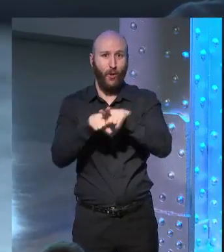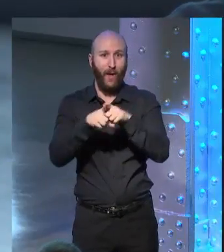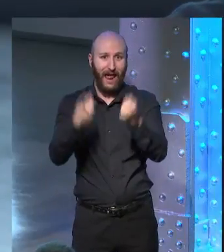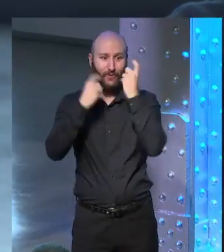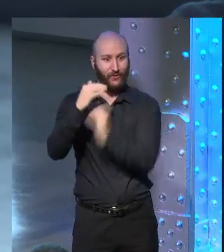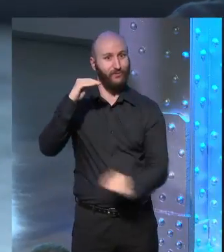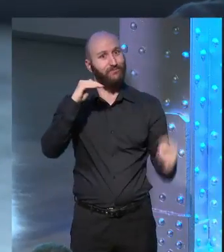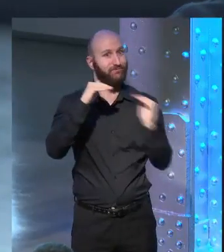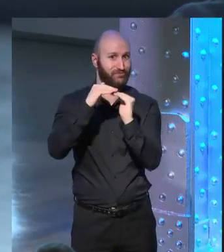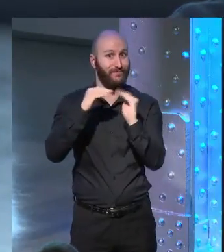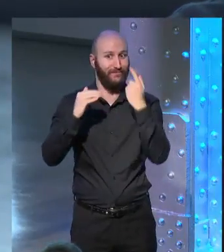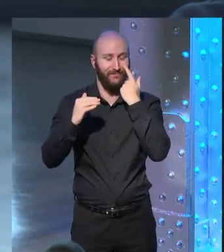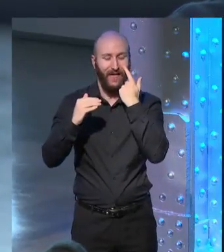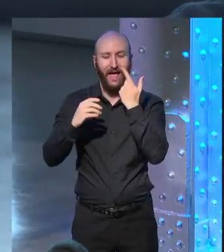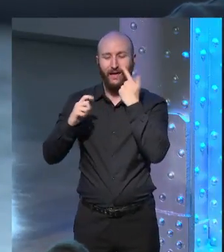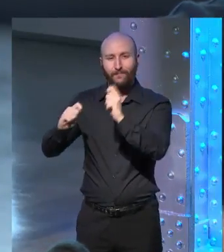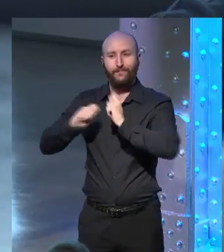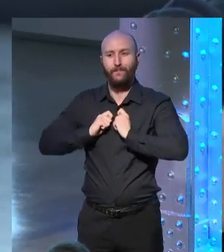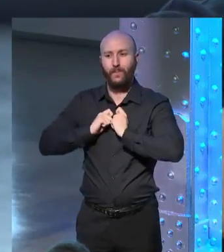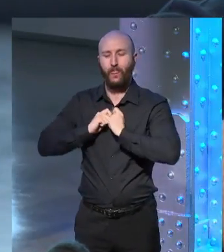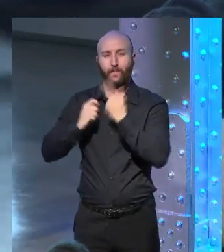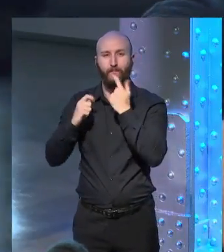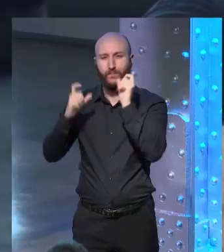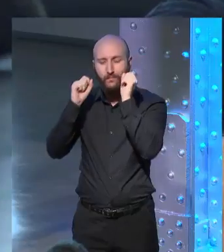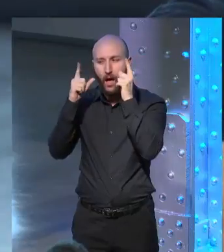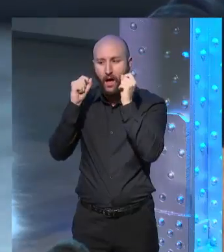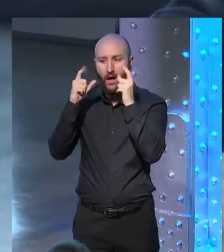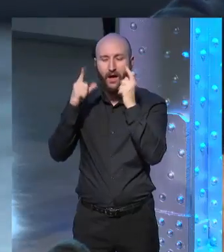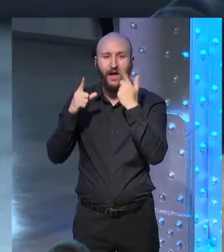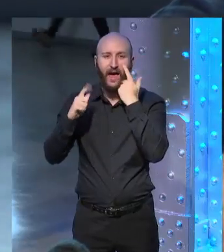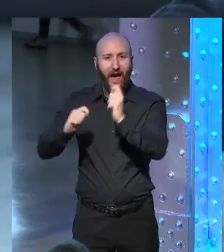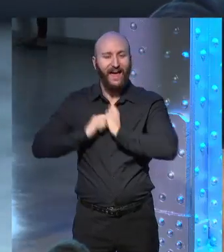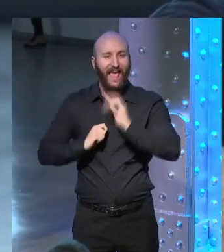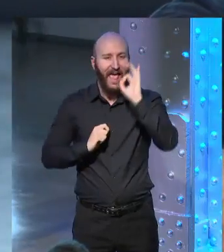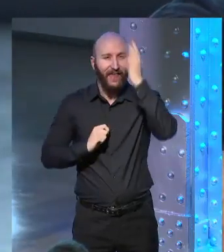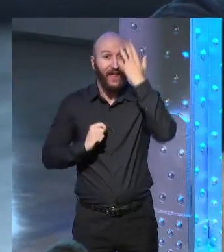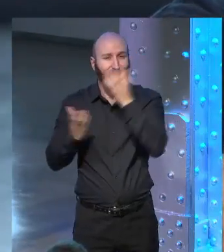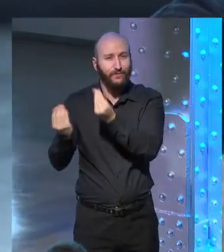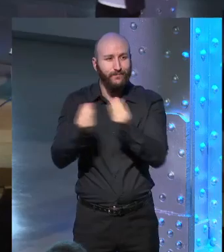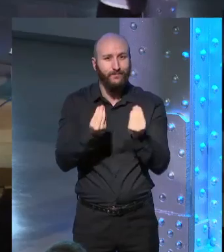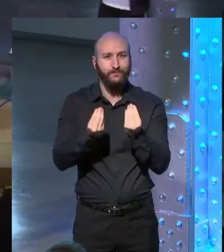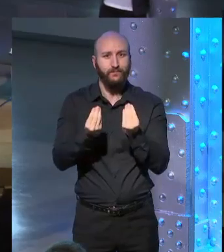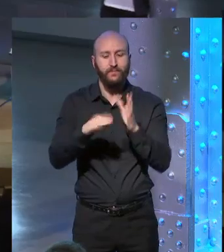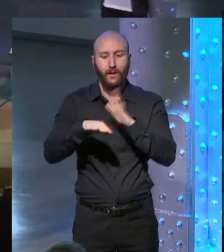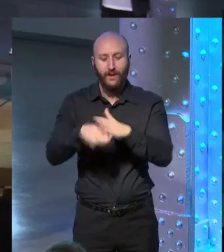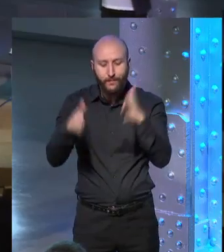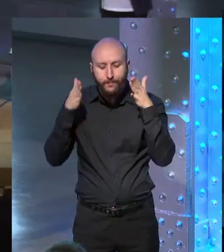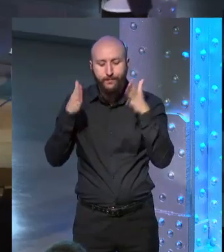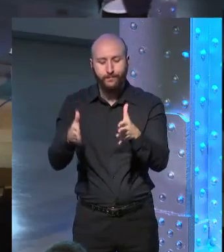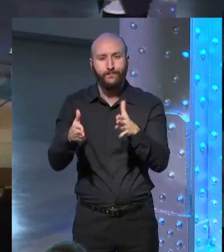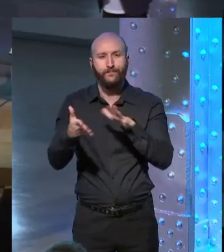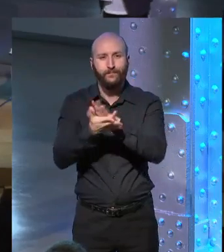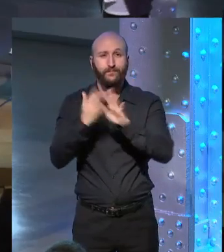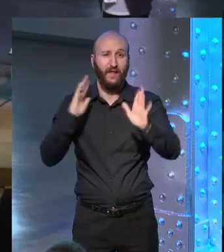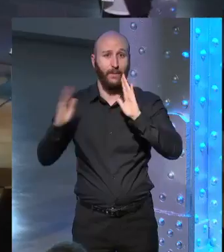que nos aportes un poco de luz y nos des muchas ideas para poder enfrentarnos a esa etapa escolar en